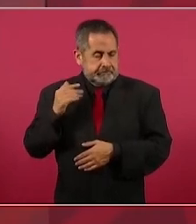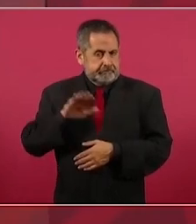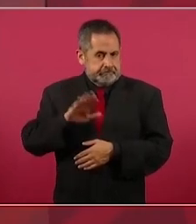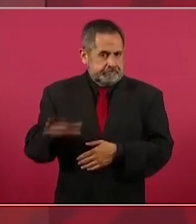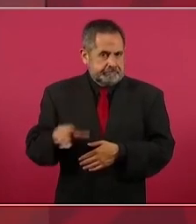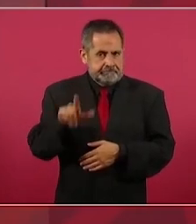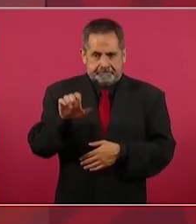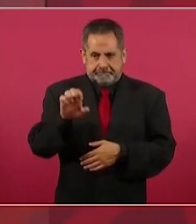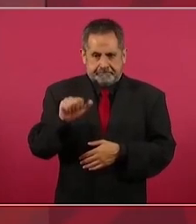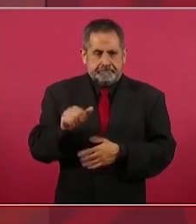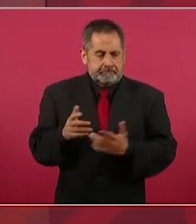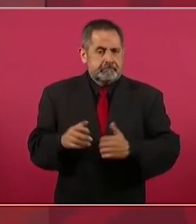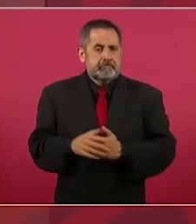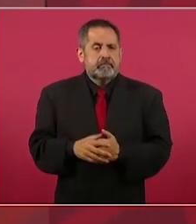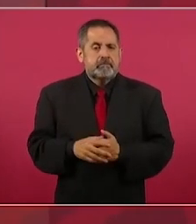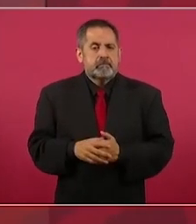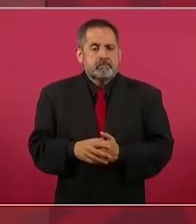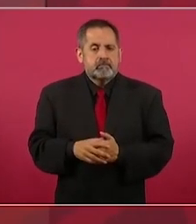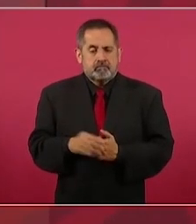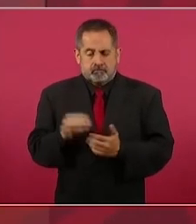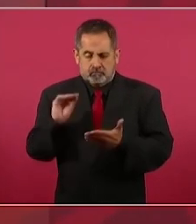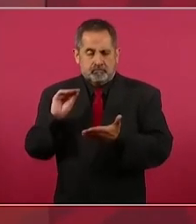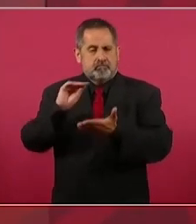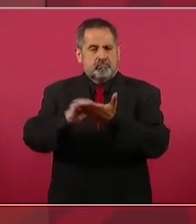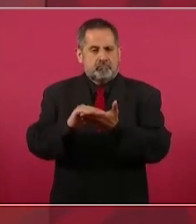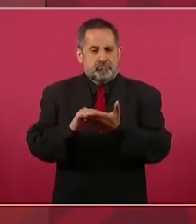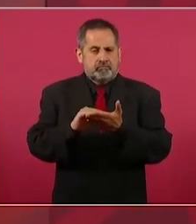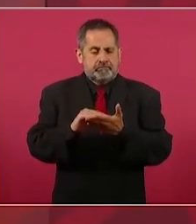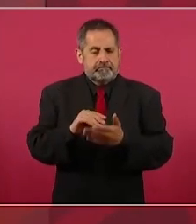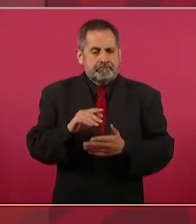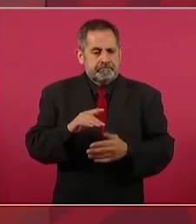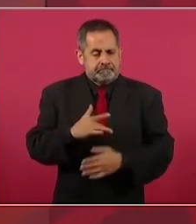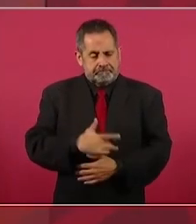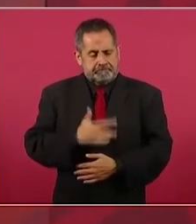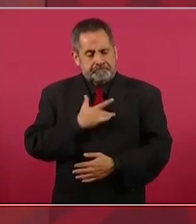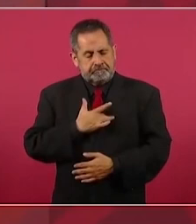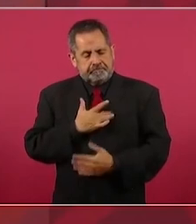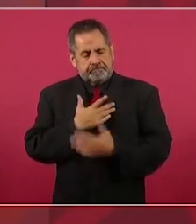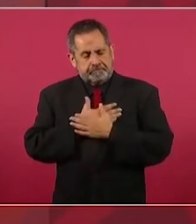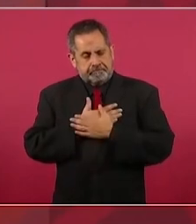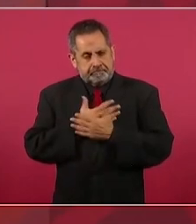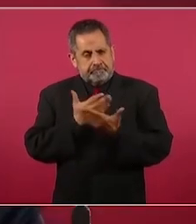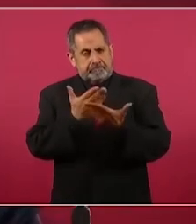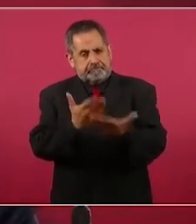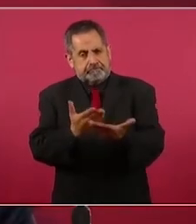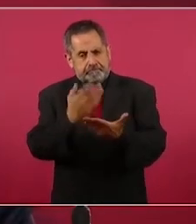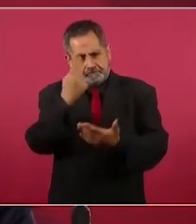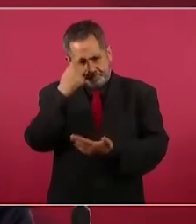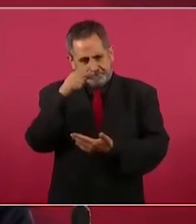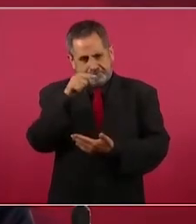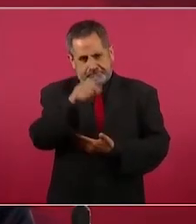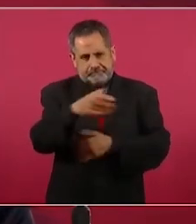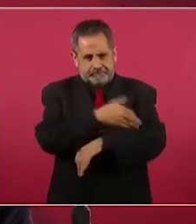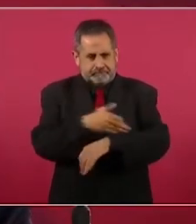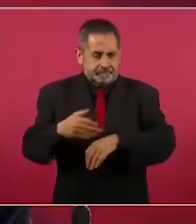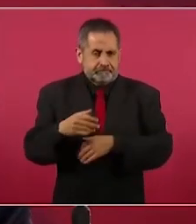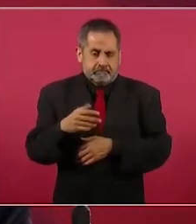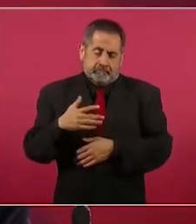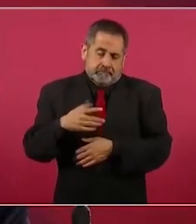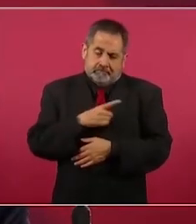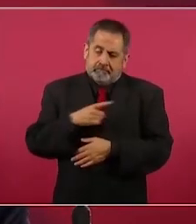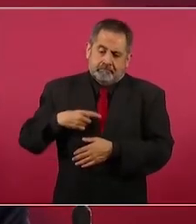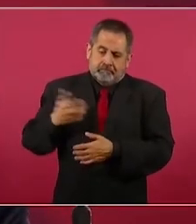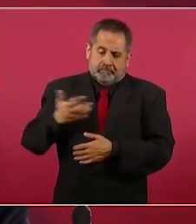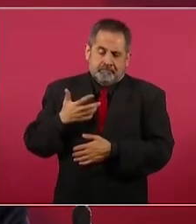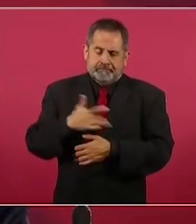porque pongo una condolencia, un pésame, lo tengo que hacer.